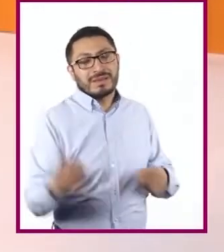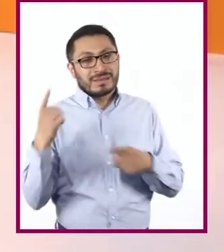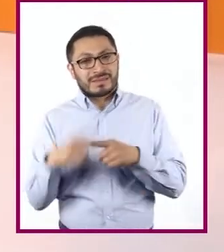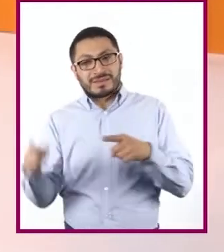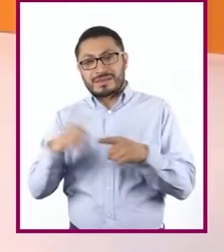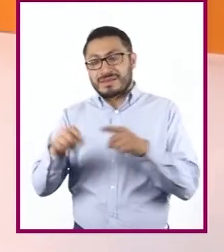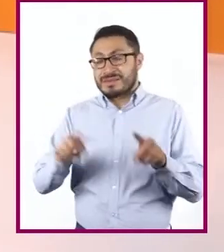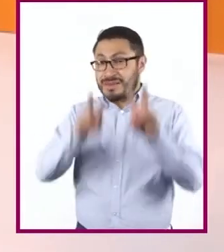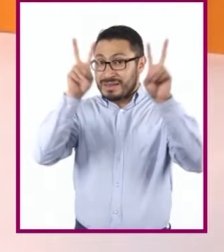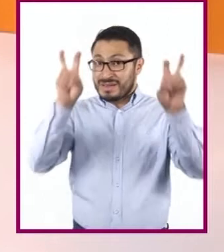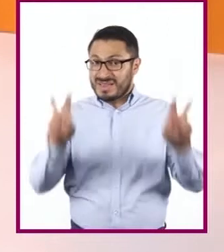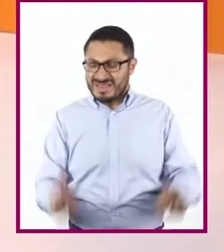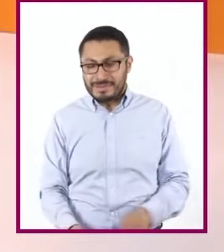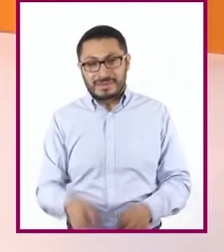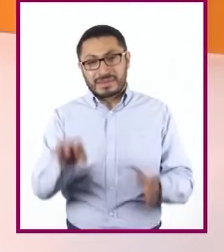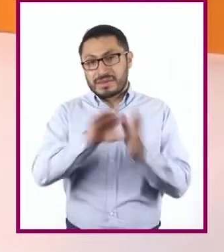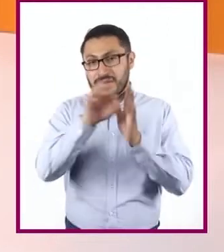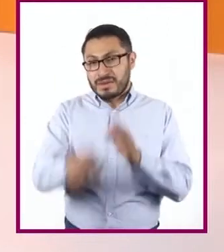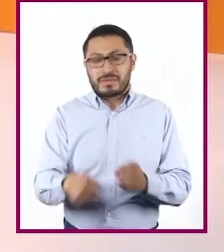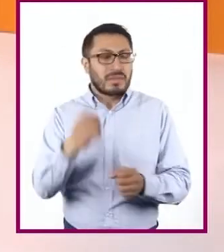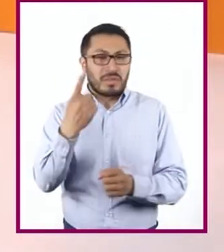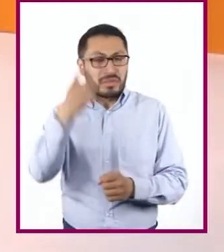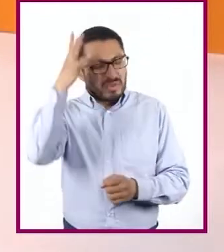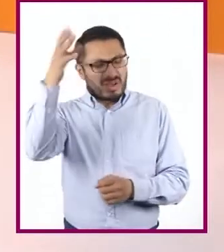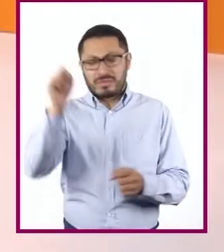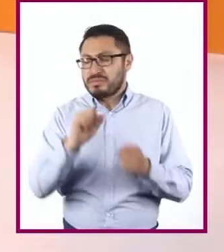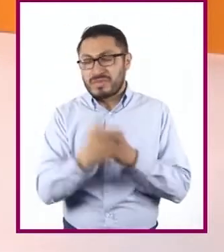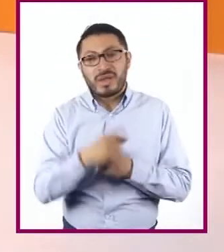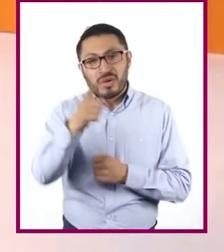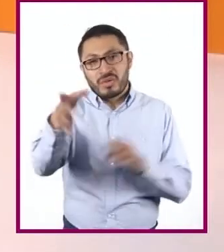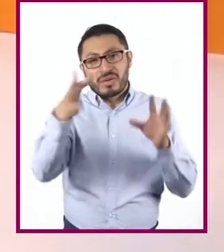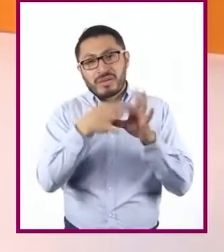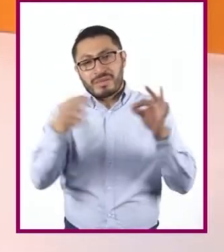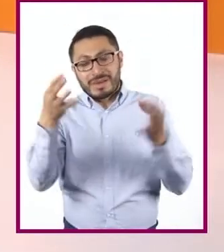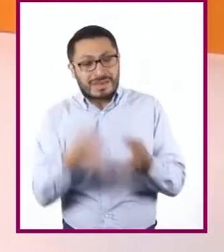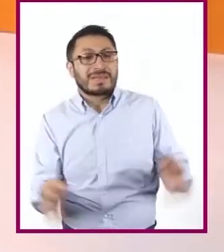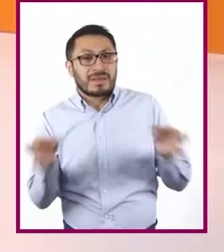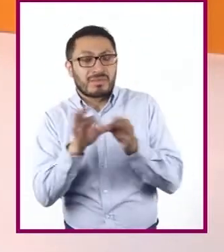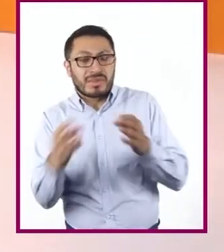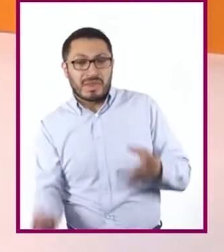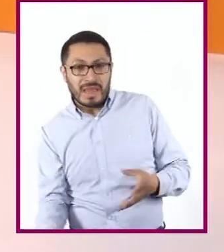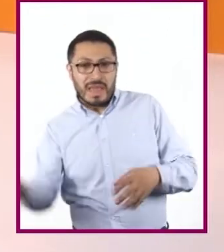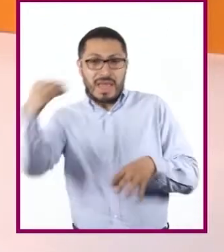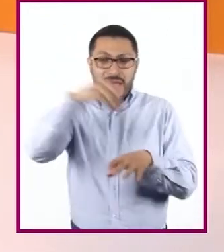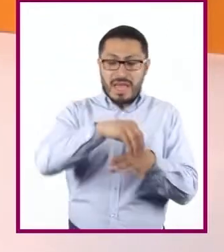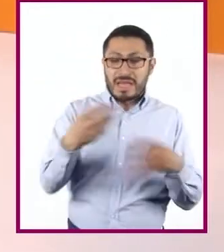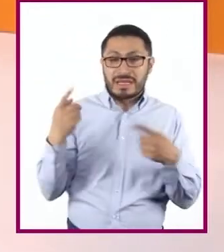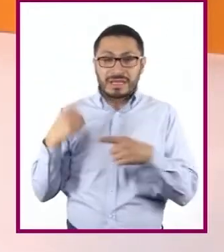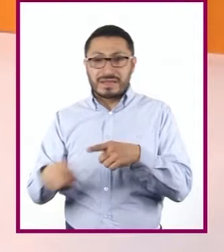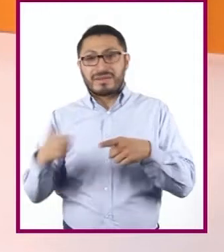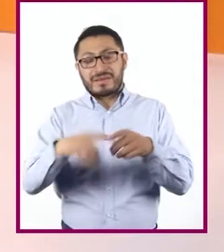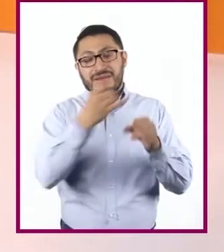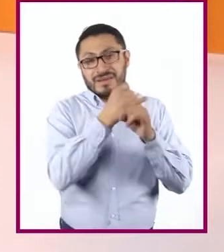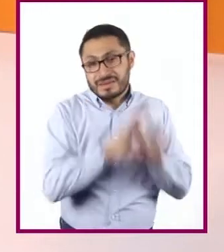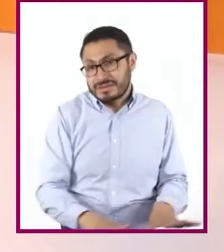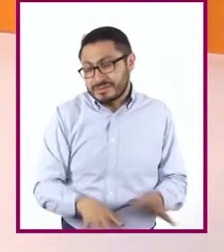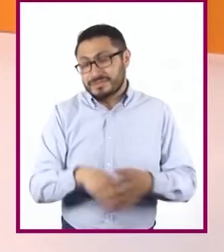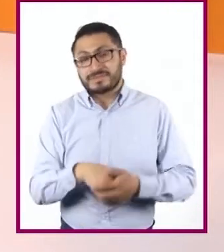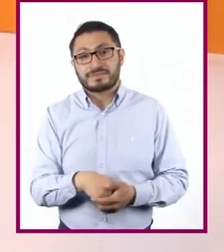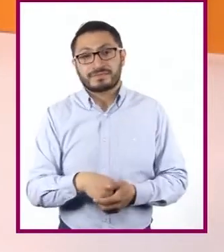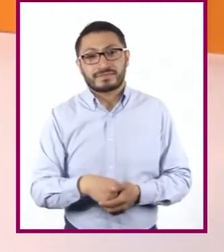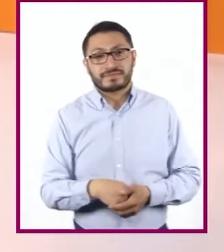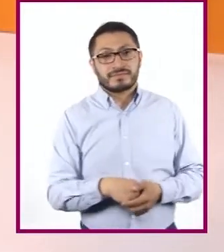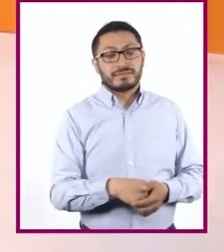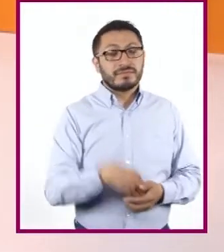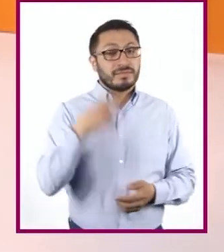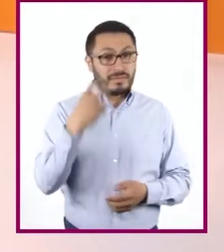específica cualquier concepto, será importante añadir a nuestra investigación contenido de diferentes fuentes de consulta,